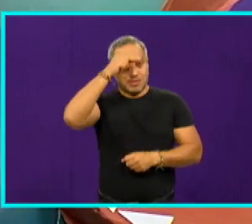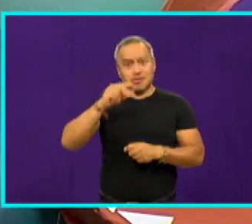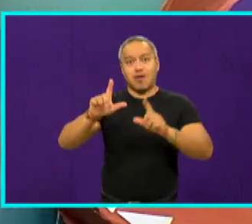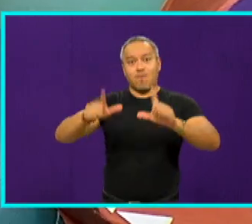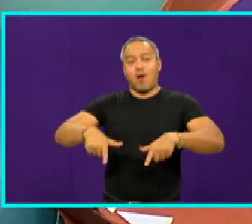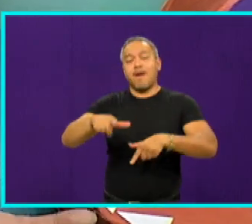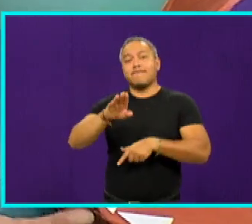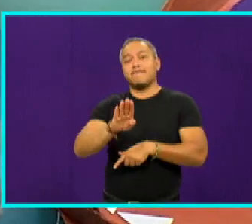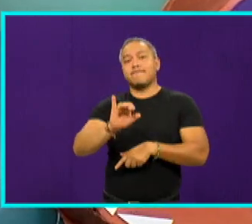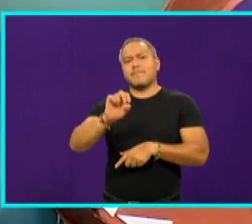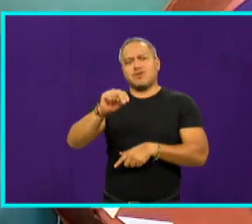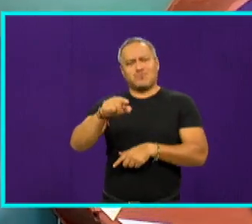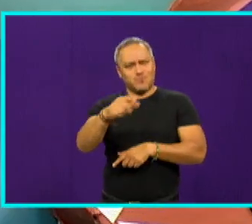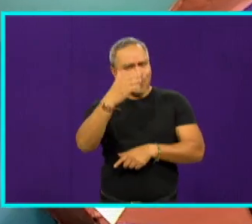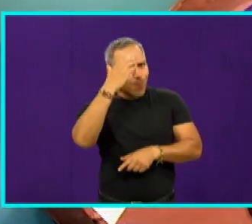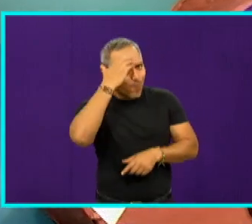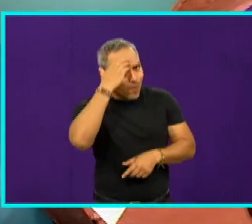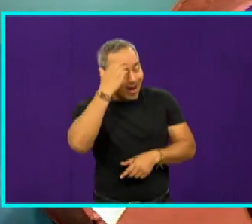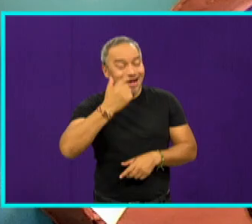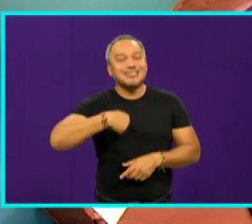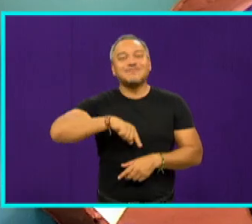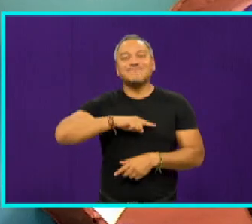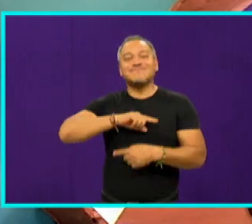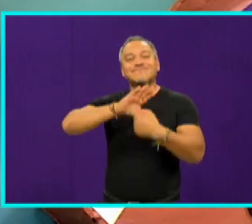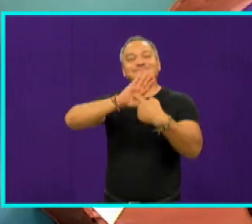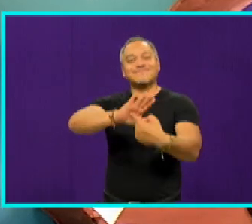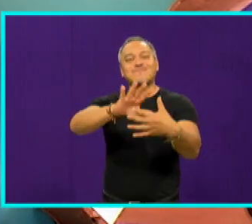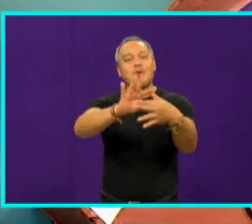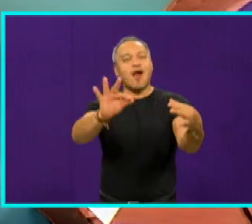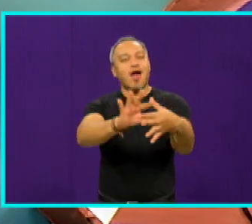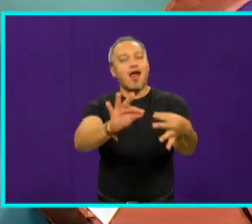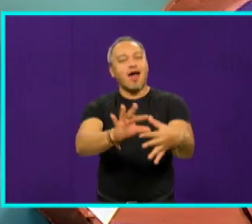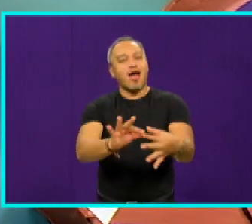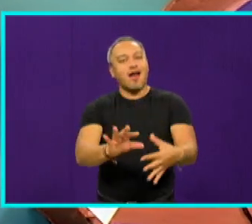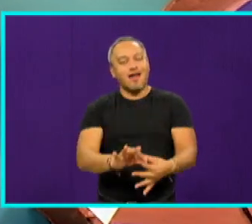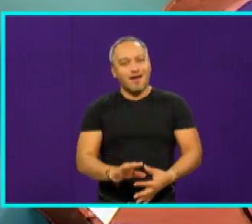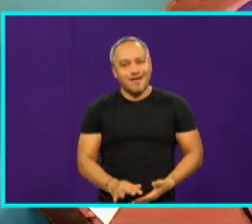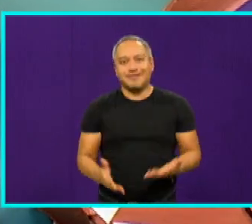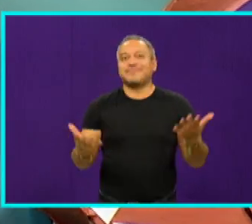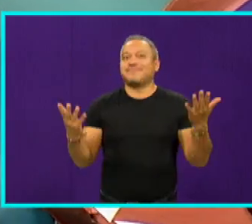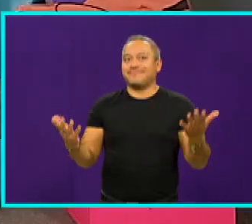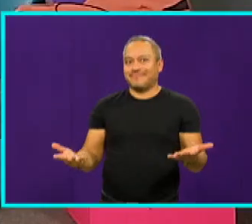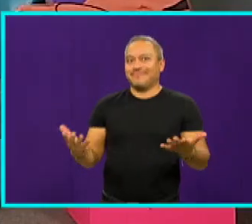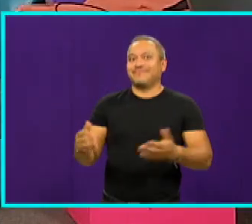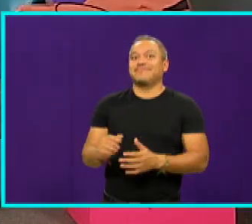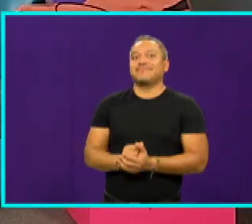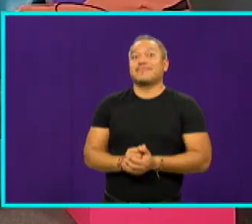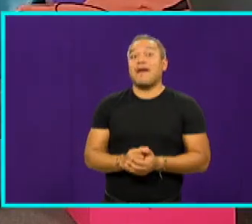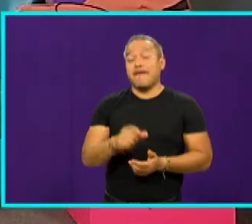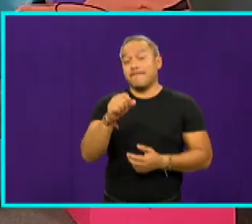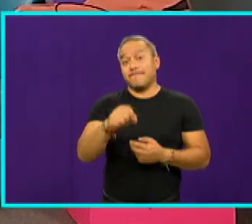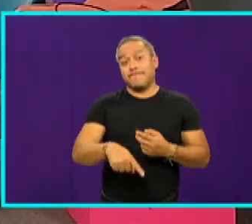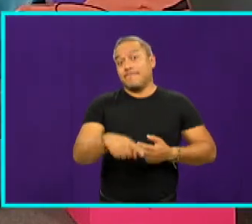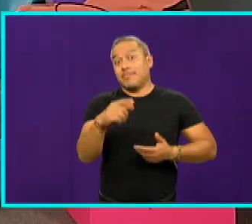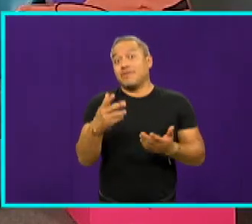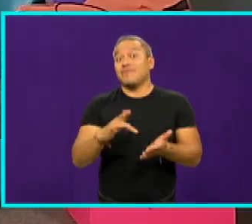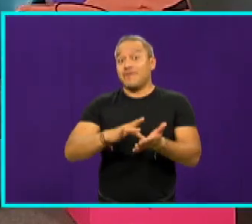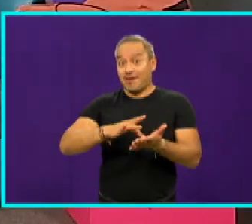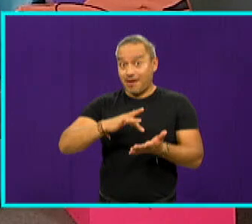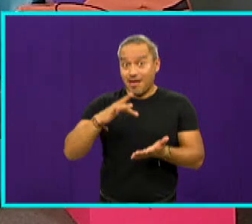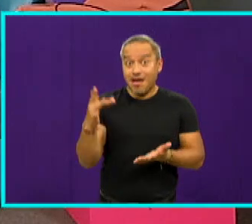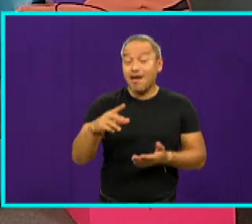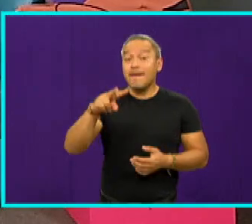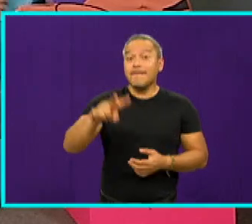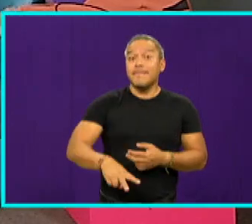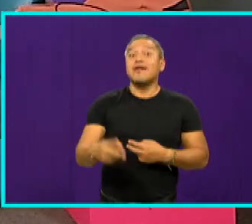esto? Bueno, nosotros le vamos a contar más a detalle todo lo que para el día de hoy con la maestra Maricruz Nogal refiere, así como también agradecer, ya